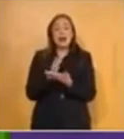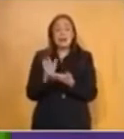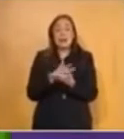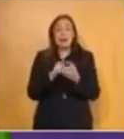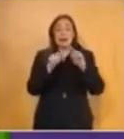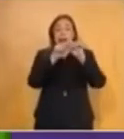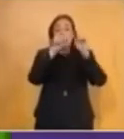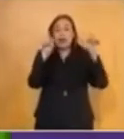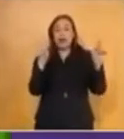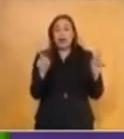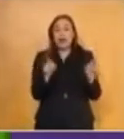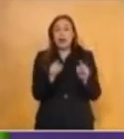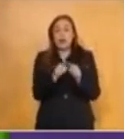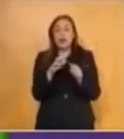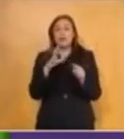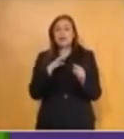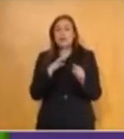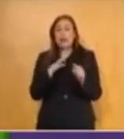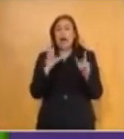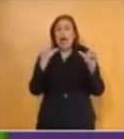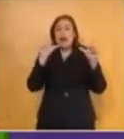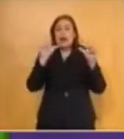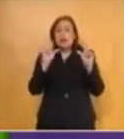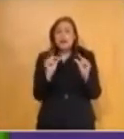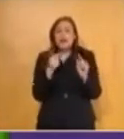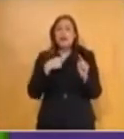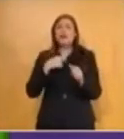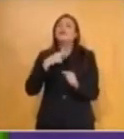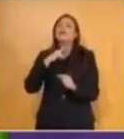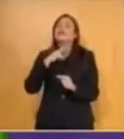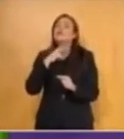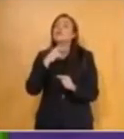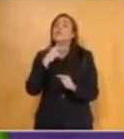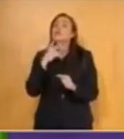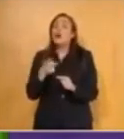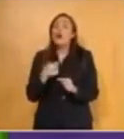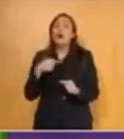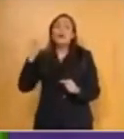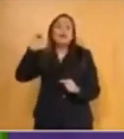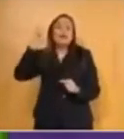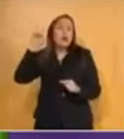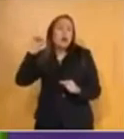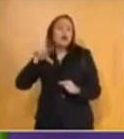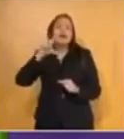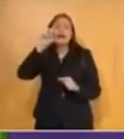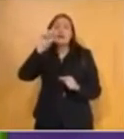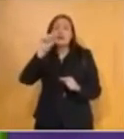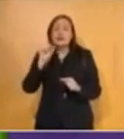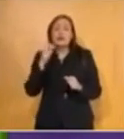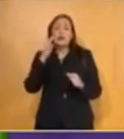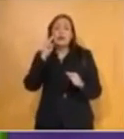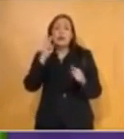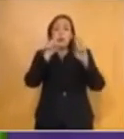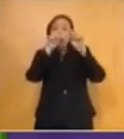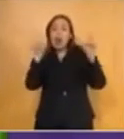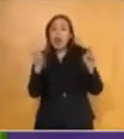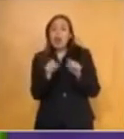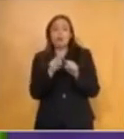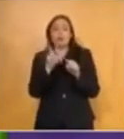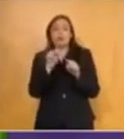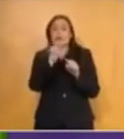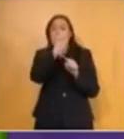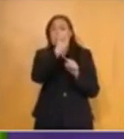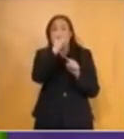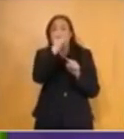muy pequeños, muy bajos, lo que llamamos un susurro. Entonces, esto sería con líneas punteadas. Cuando está con líneas punteadas, me